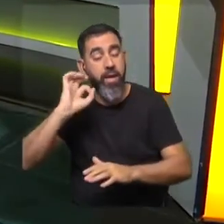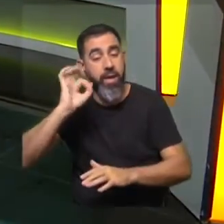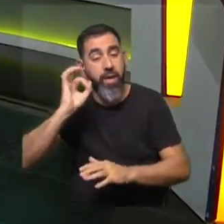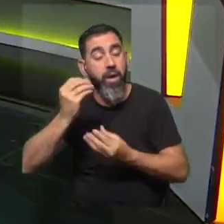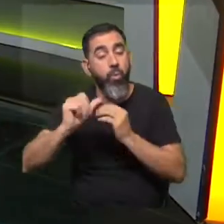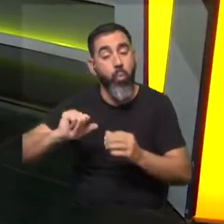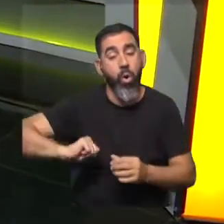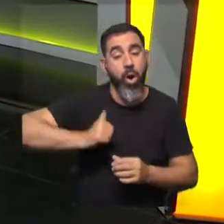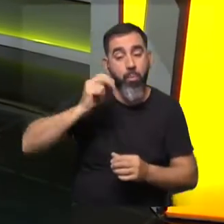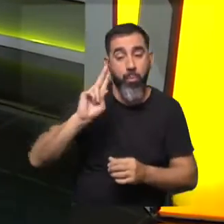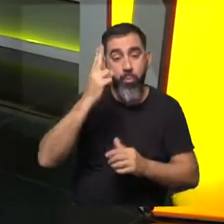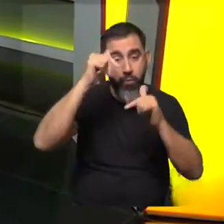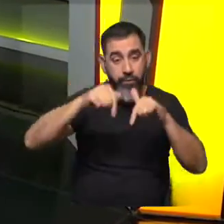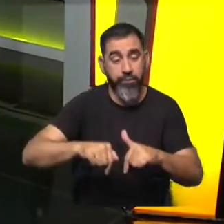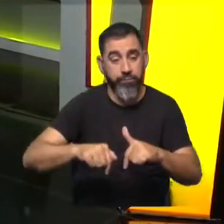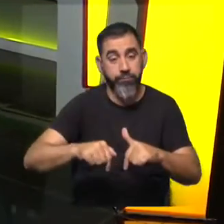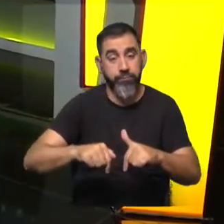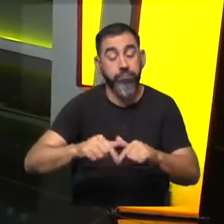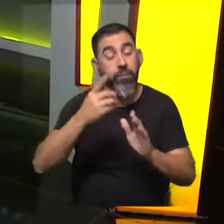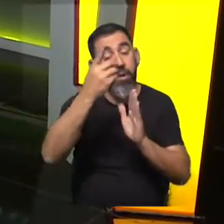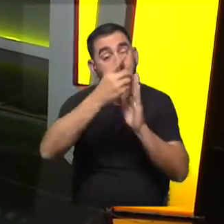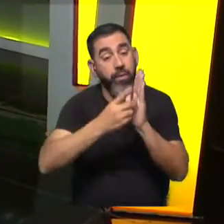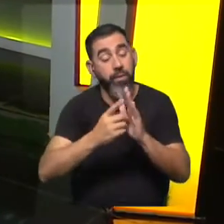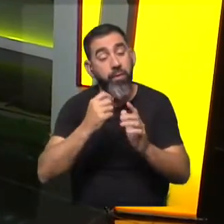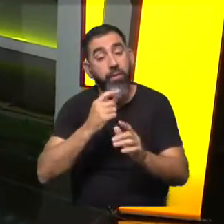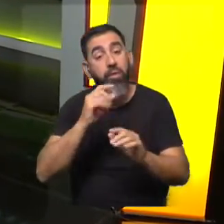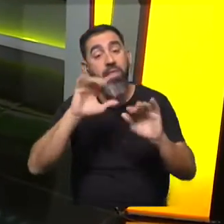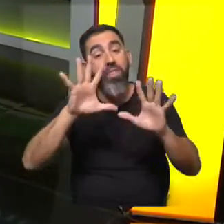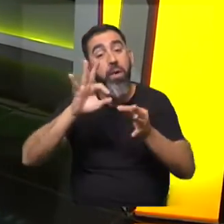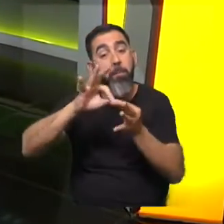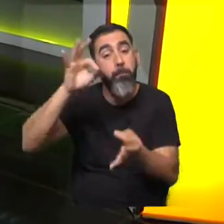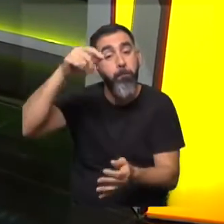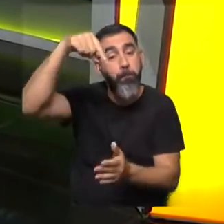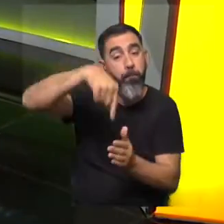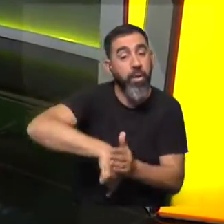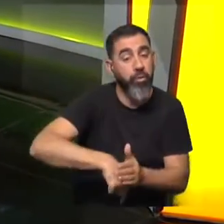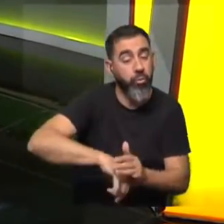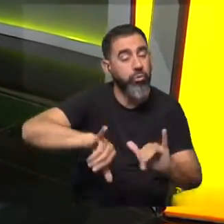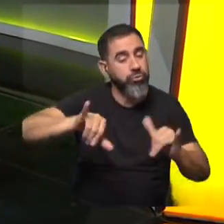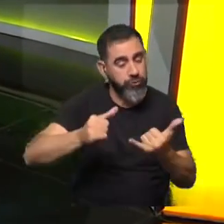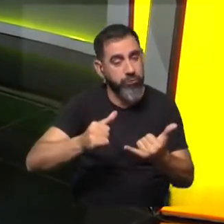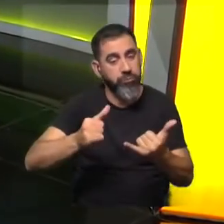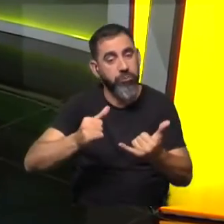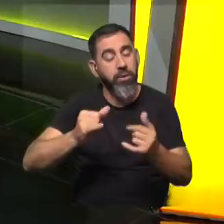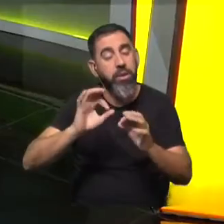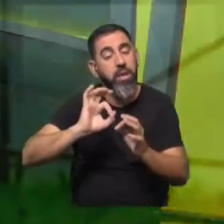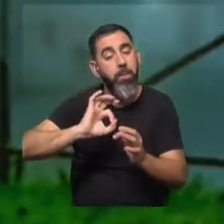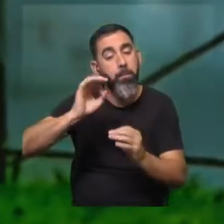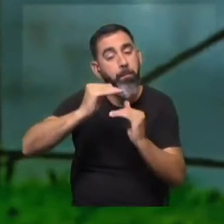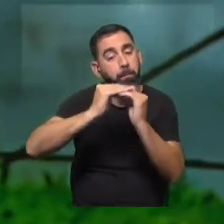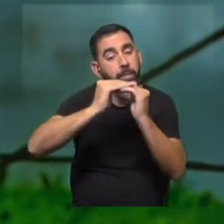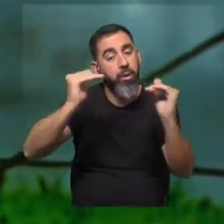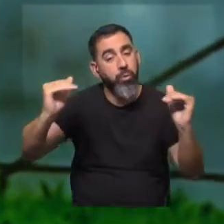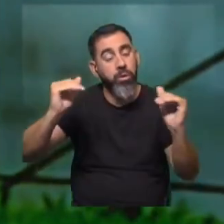puede aprovechar en Uruguay? Y ese dato, ¿no?, de que con 10 metros de profundidad ya se obtiene una temperatura estable y